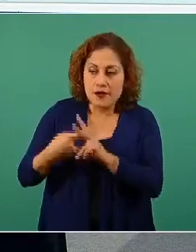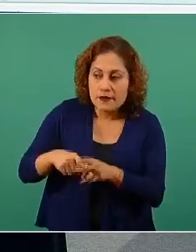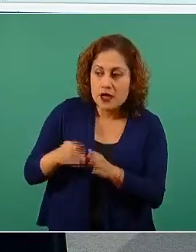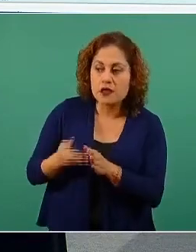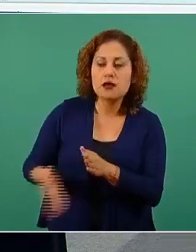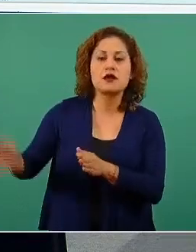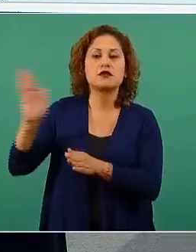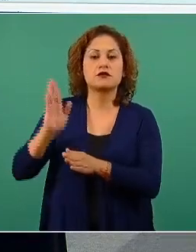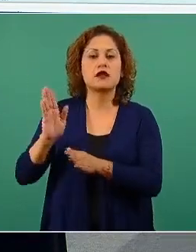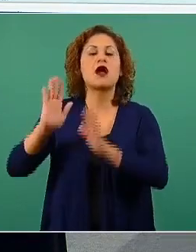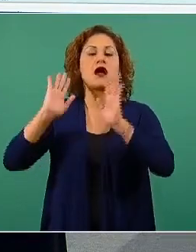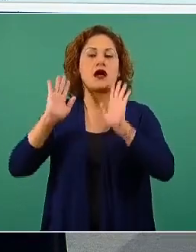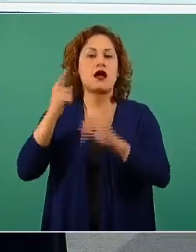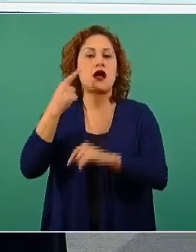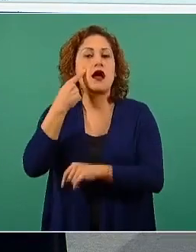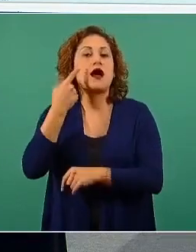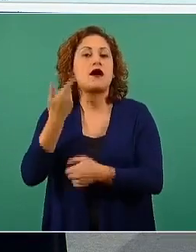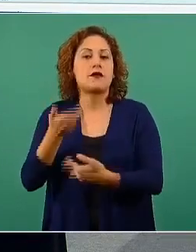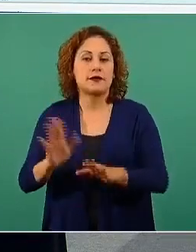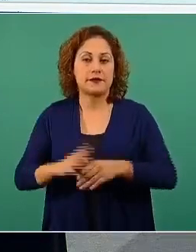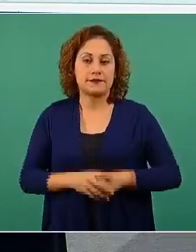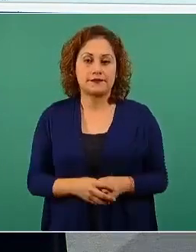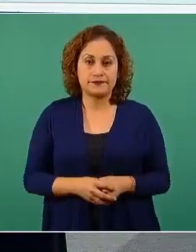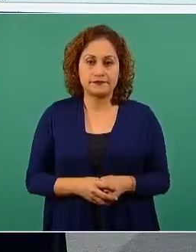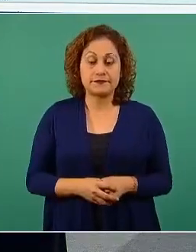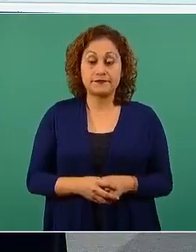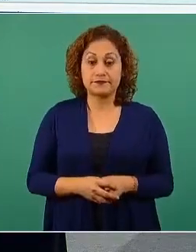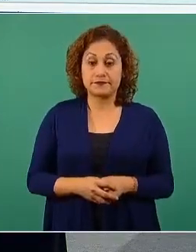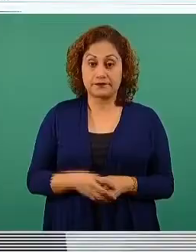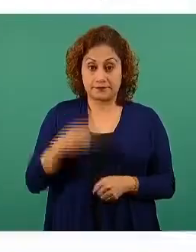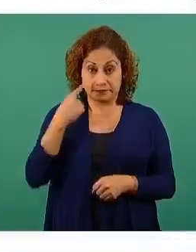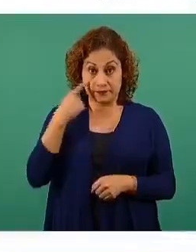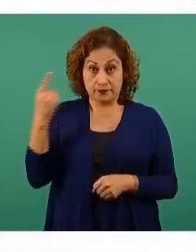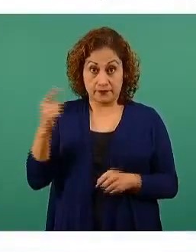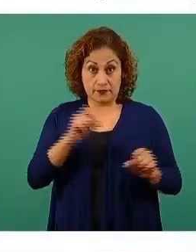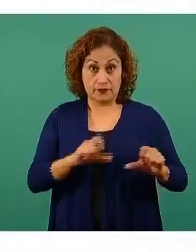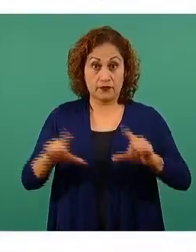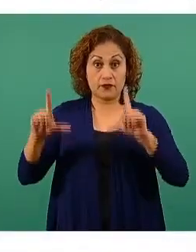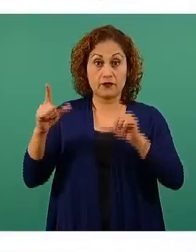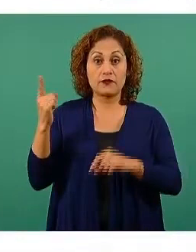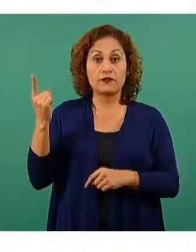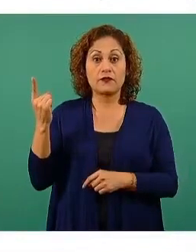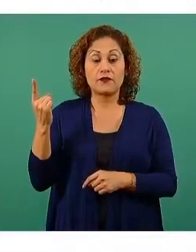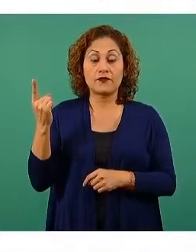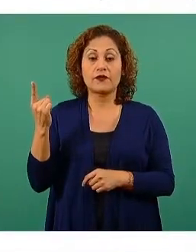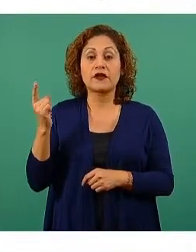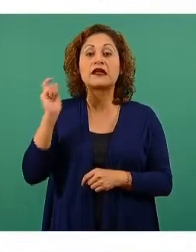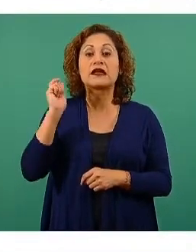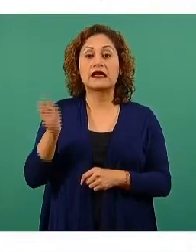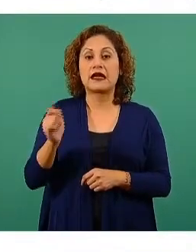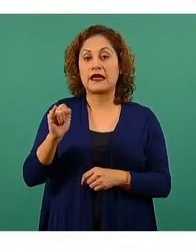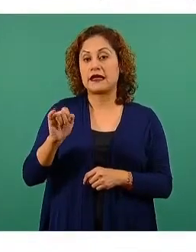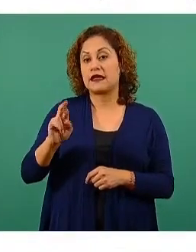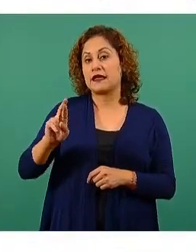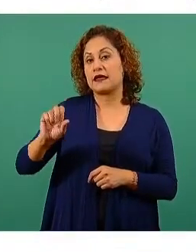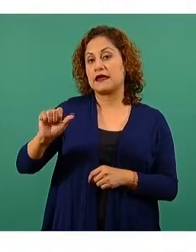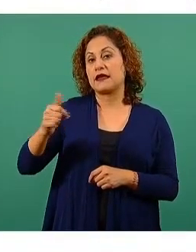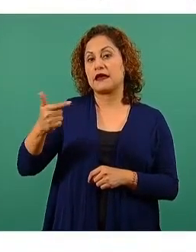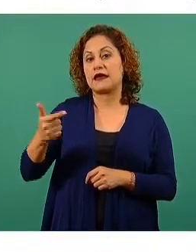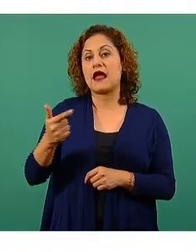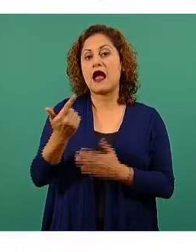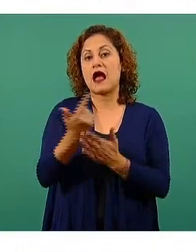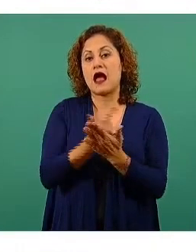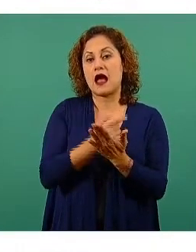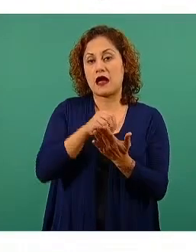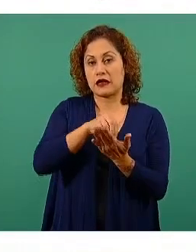diapositiva. Esta imagen se toma con la información que proviene de la red IRAG, o la red que monitorea la